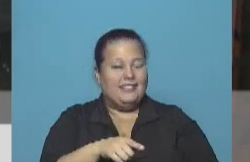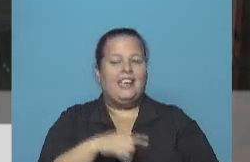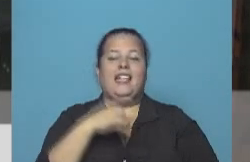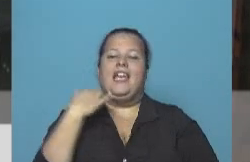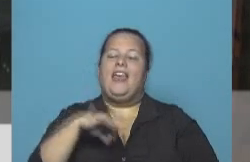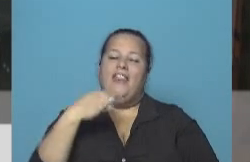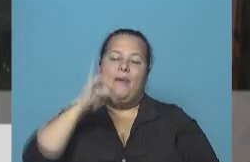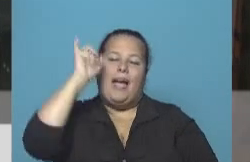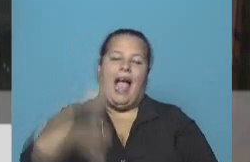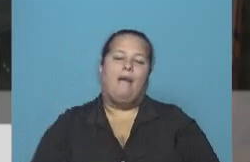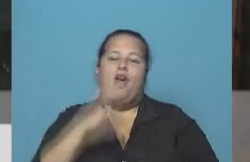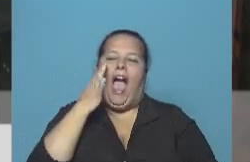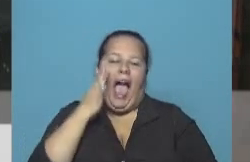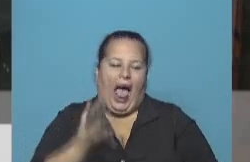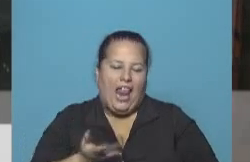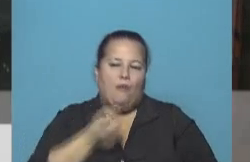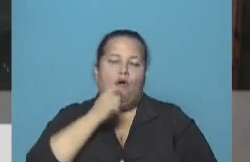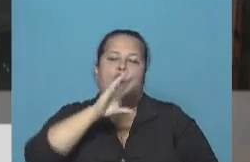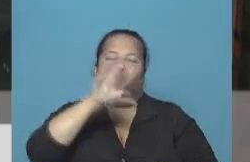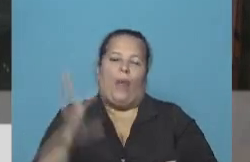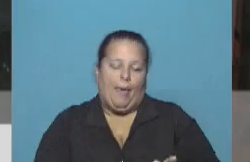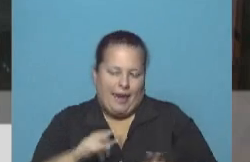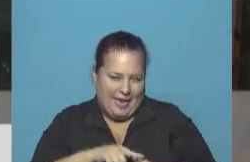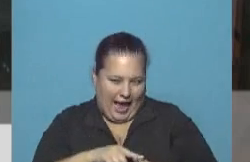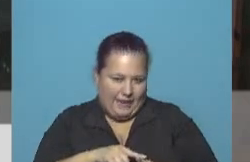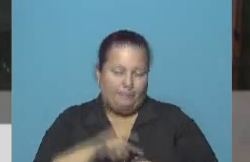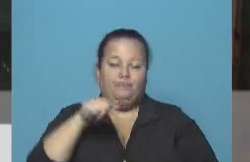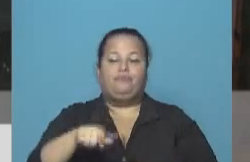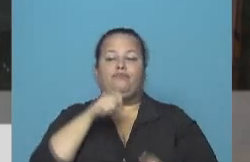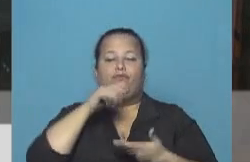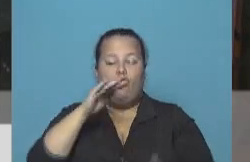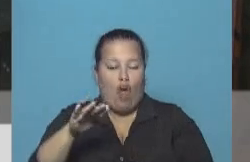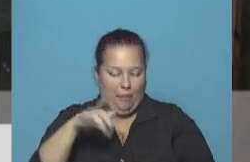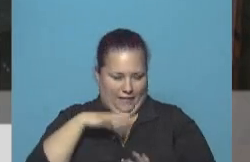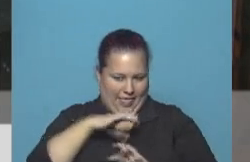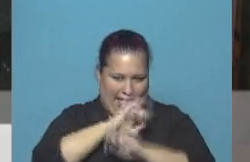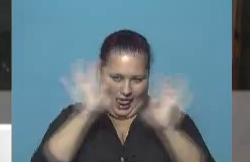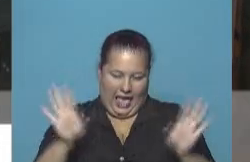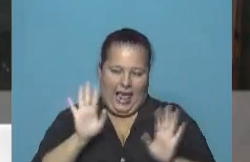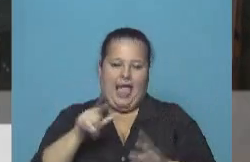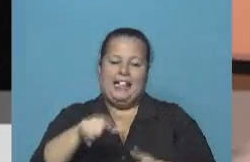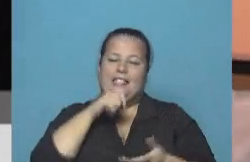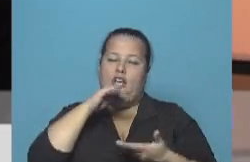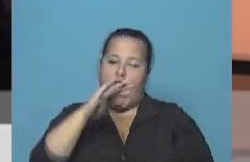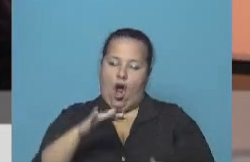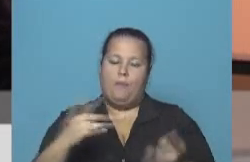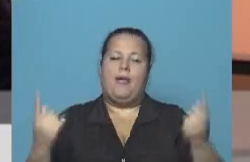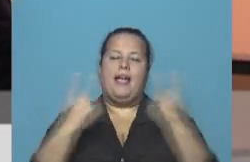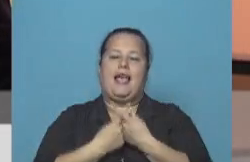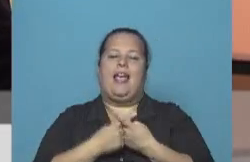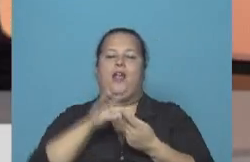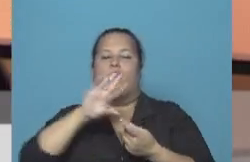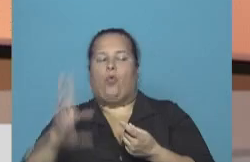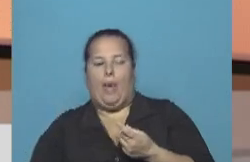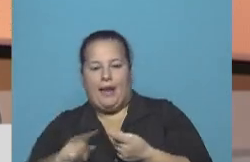es el campeón de algo por ejemplo las copas sudamericanas esta copa déjame aclarar ale en esta copa enfrenta el campeón de la